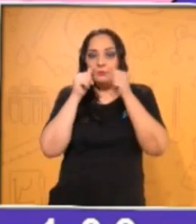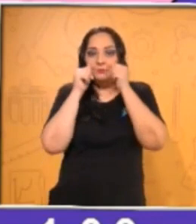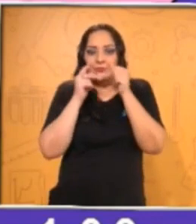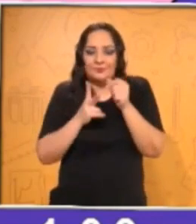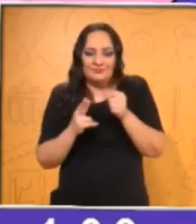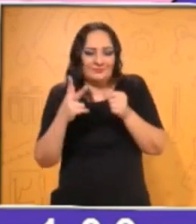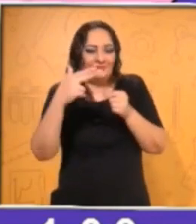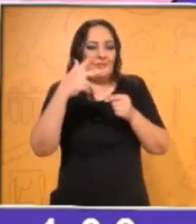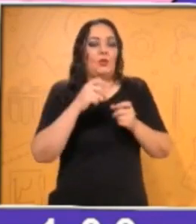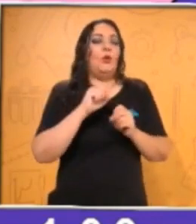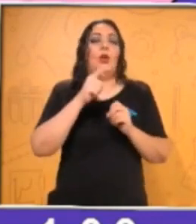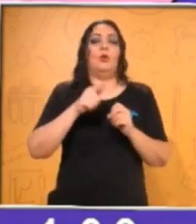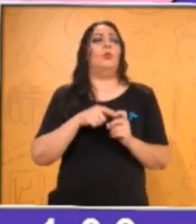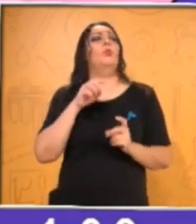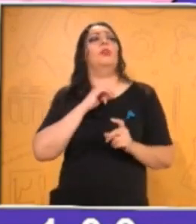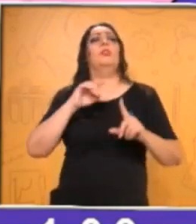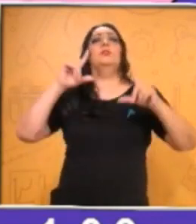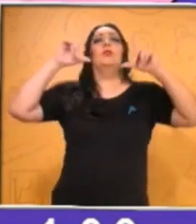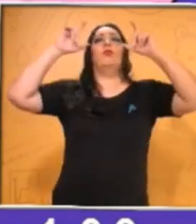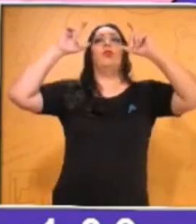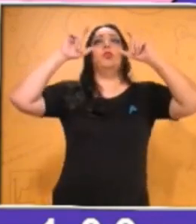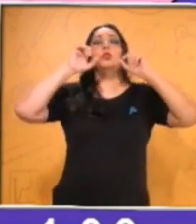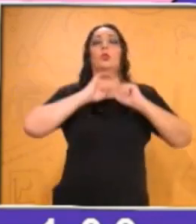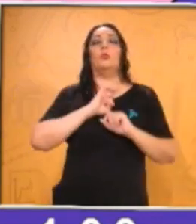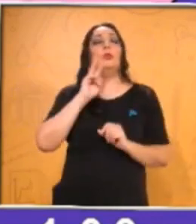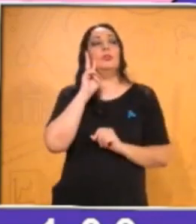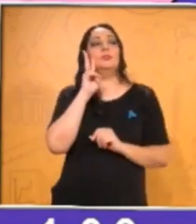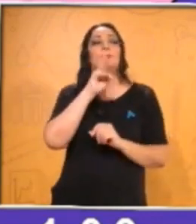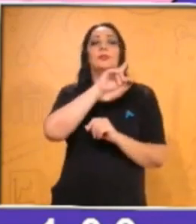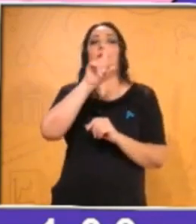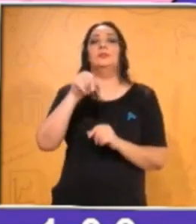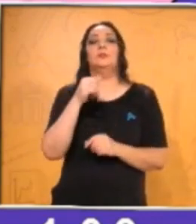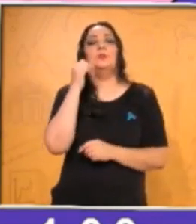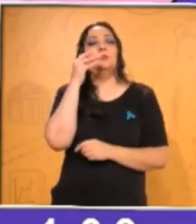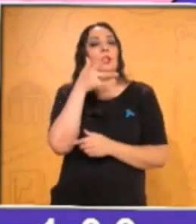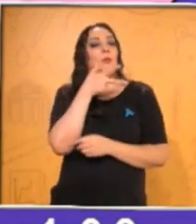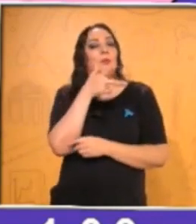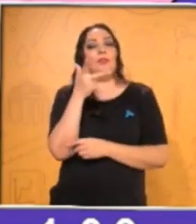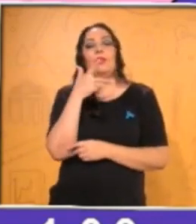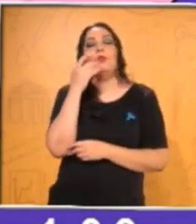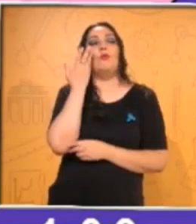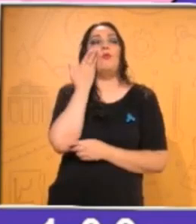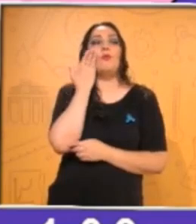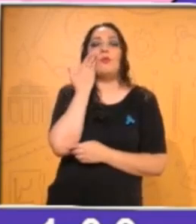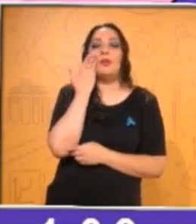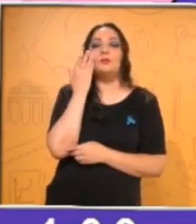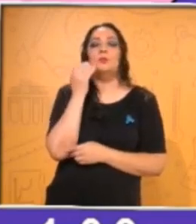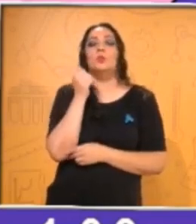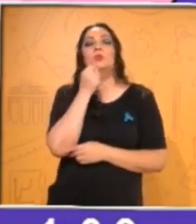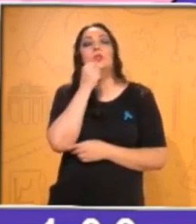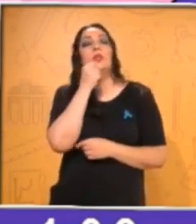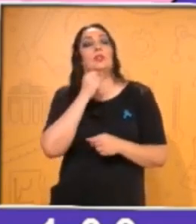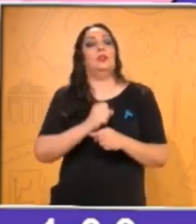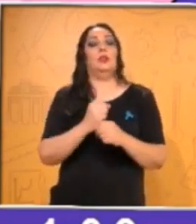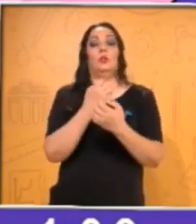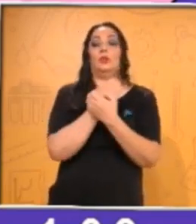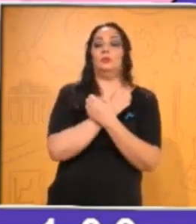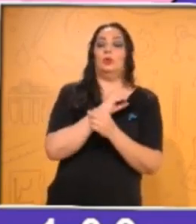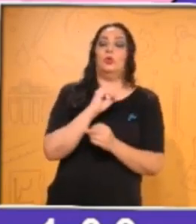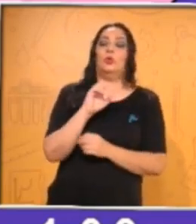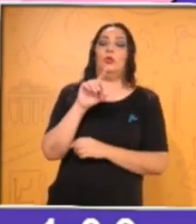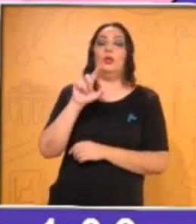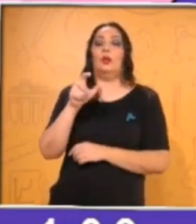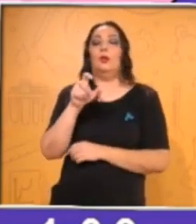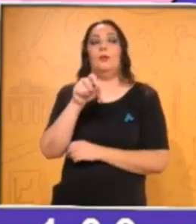el tangram, puedes tomarle una foto o puedes ver la repetición, ya sea en el Facebook de Secretaría de Educación o en el de